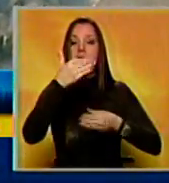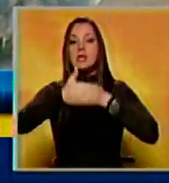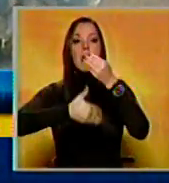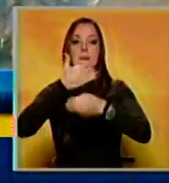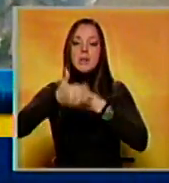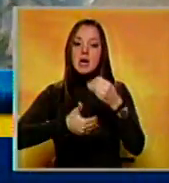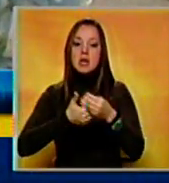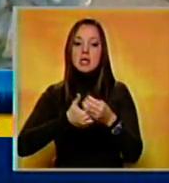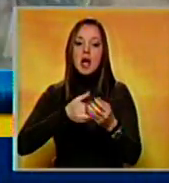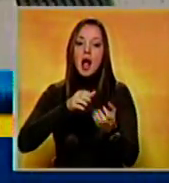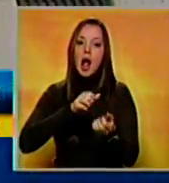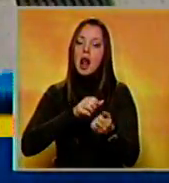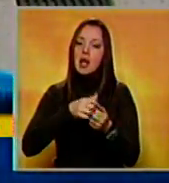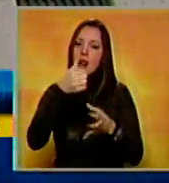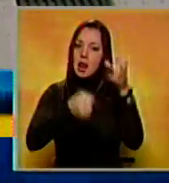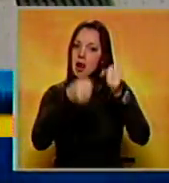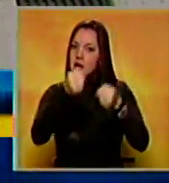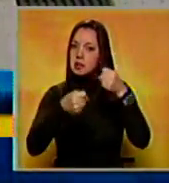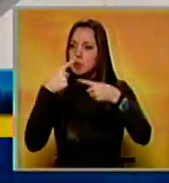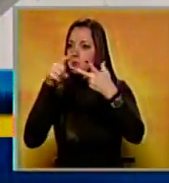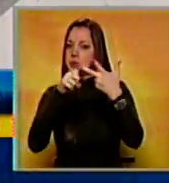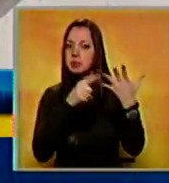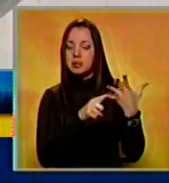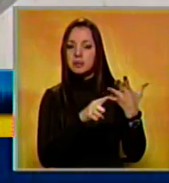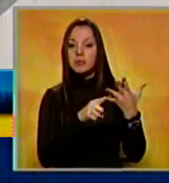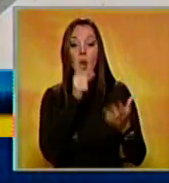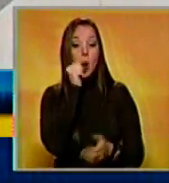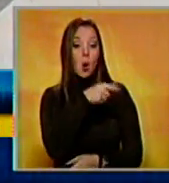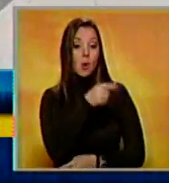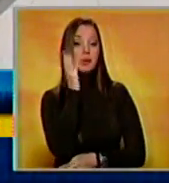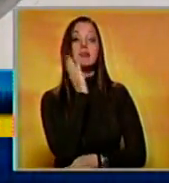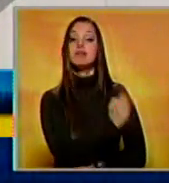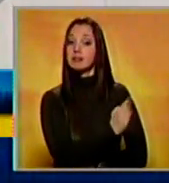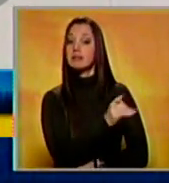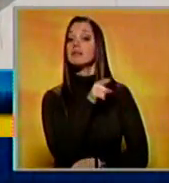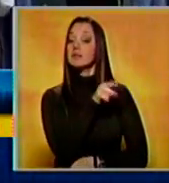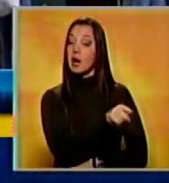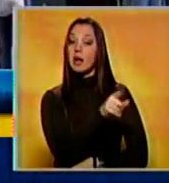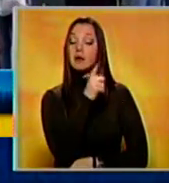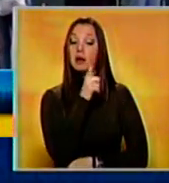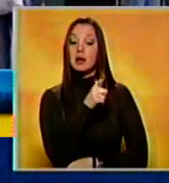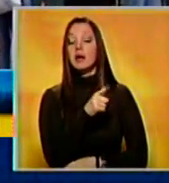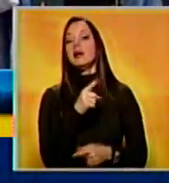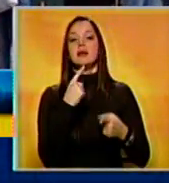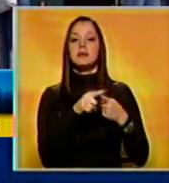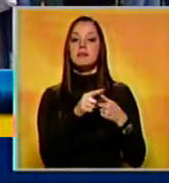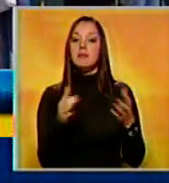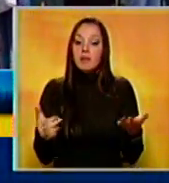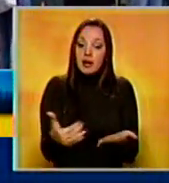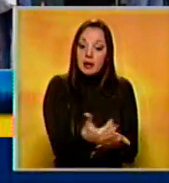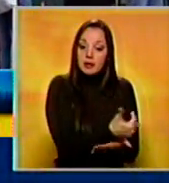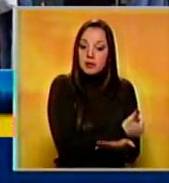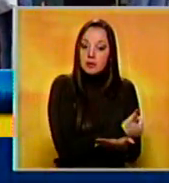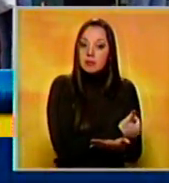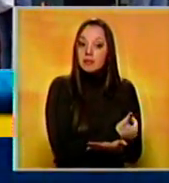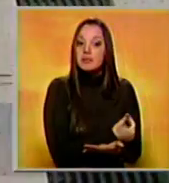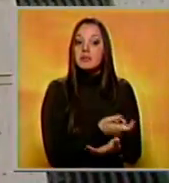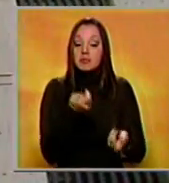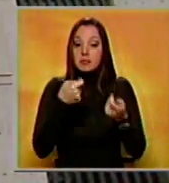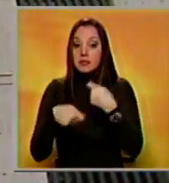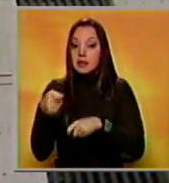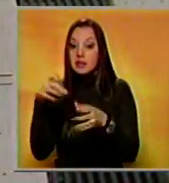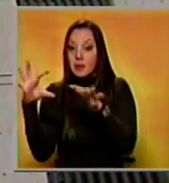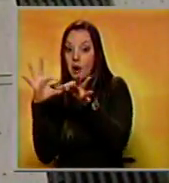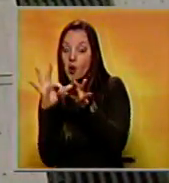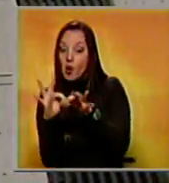desechables y electrodoméstico Sandoval fue imputado por presuntamente incurrir en los delitos de acaparamiento con contando y asociación